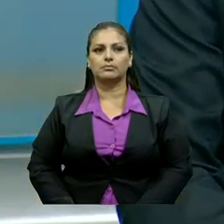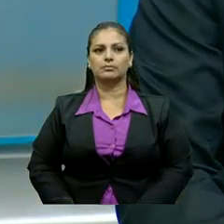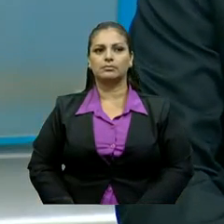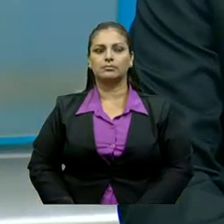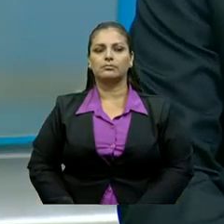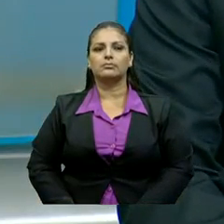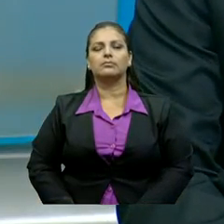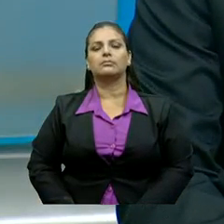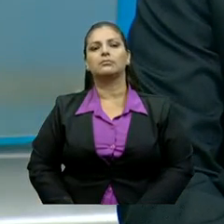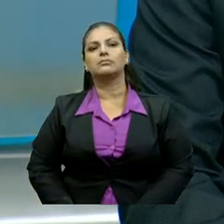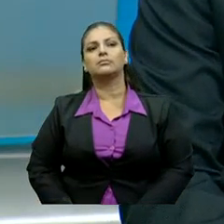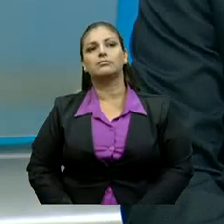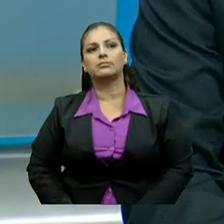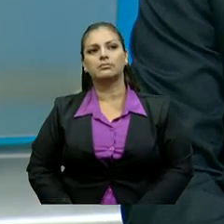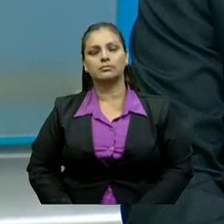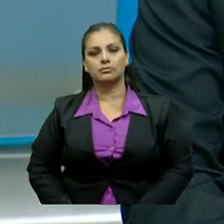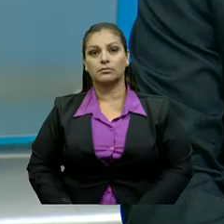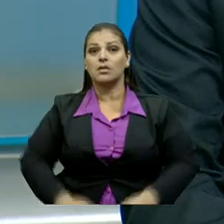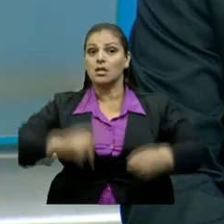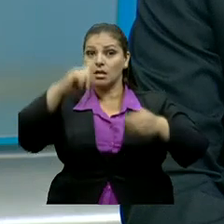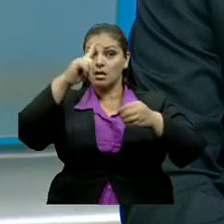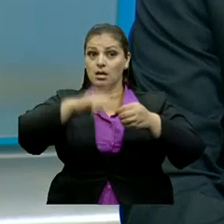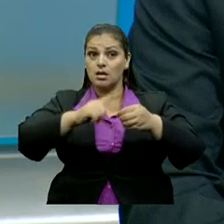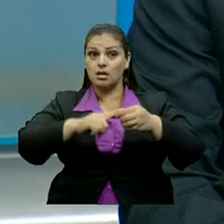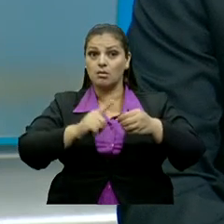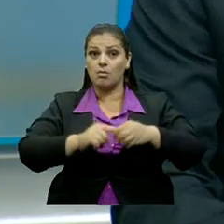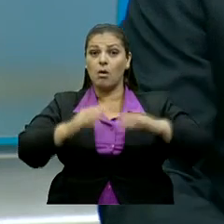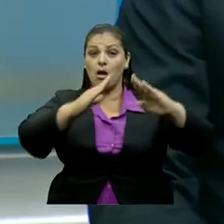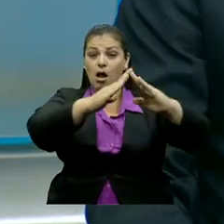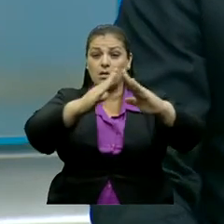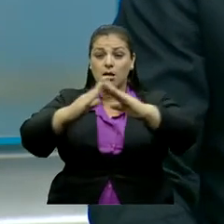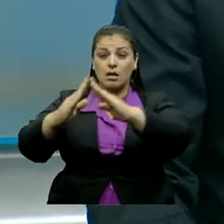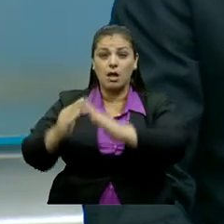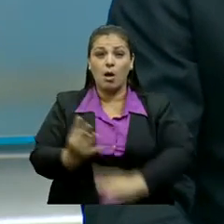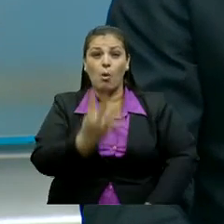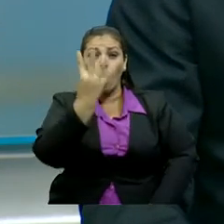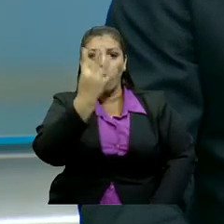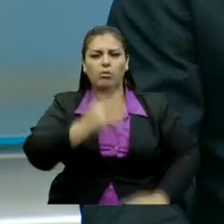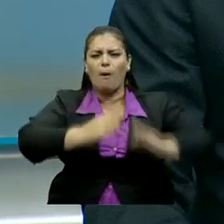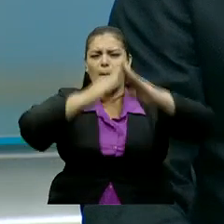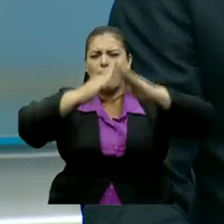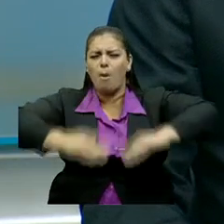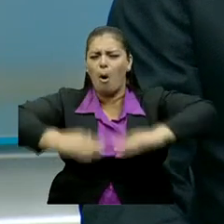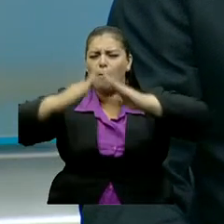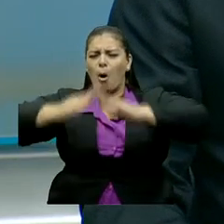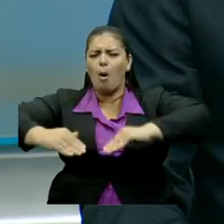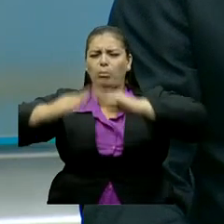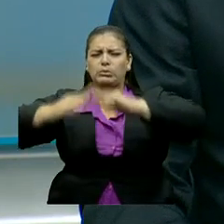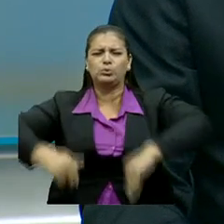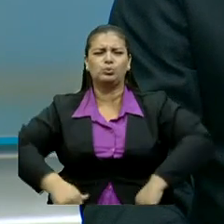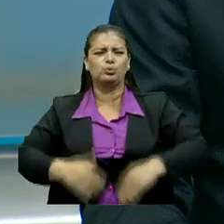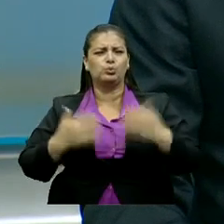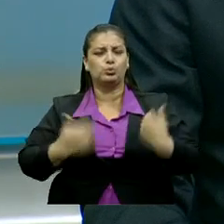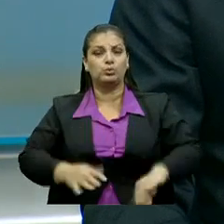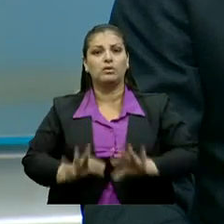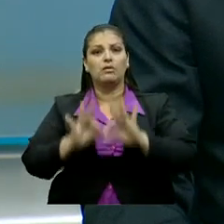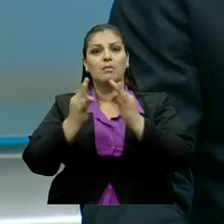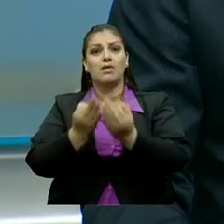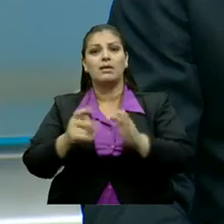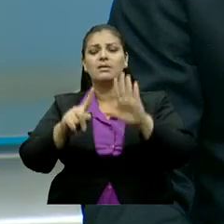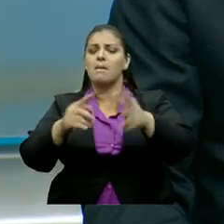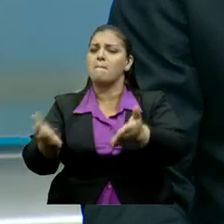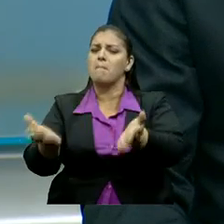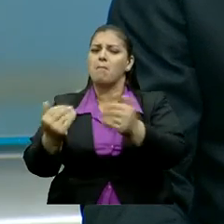Cuatro viviendas colapsaron en Quito por las fuertes lluvias suscitadas durante el fin de semana. Seis familias evacuaron los sectores afectados tras